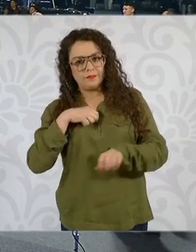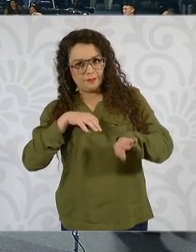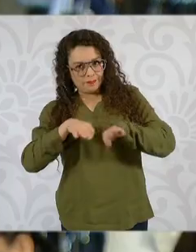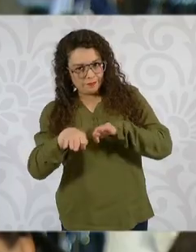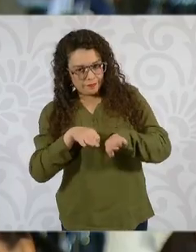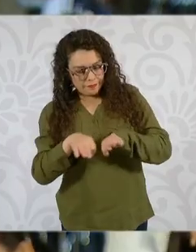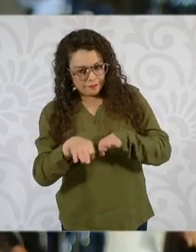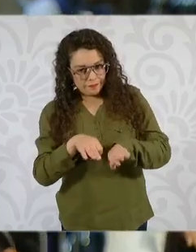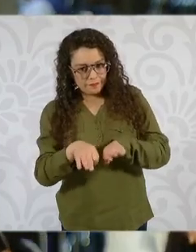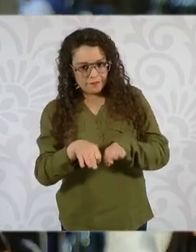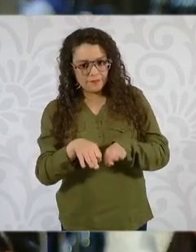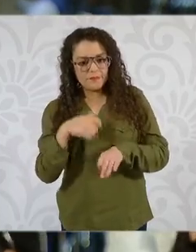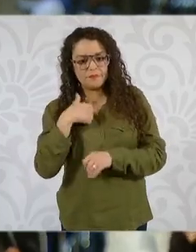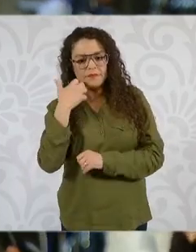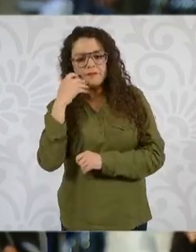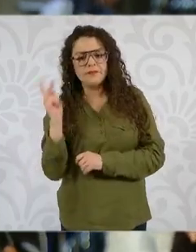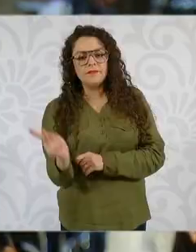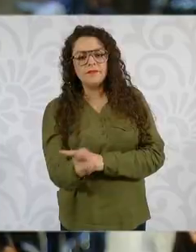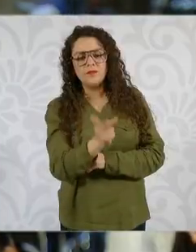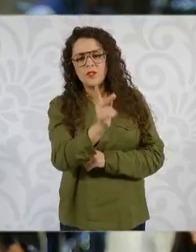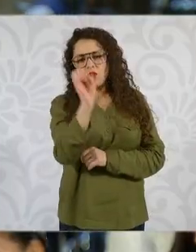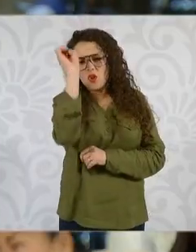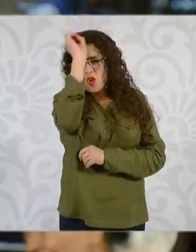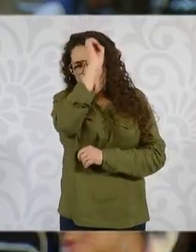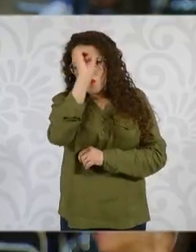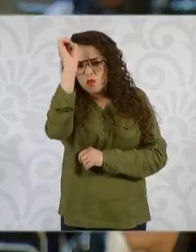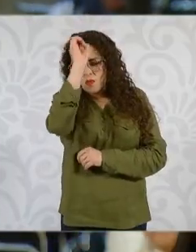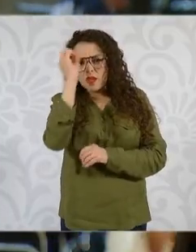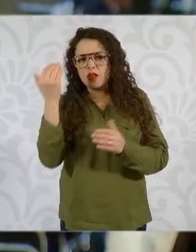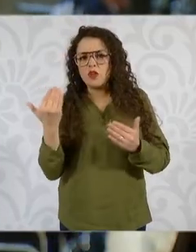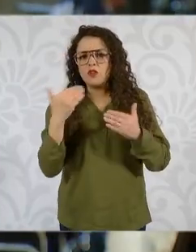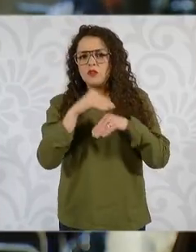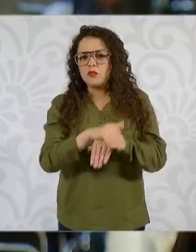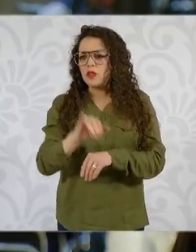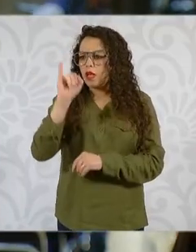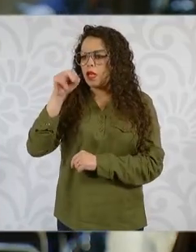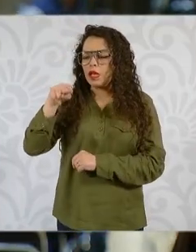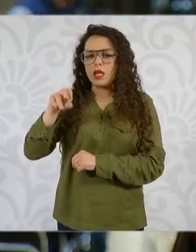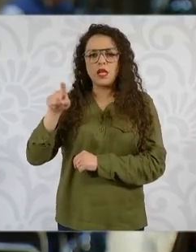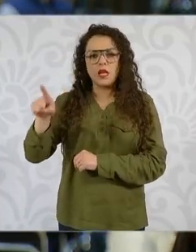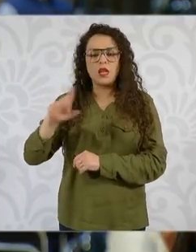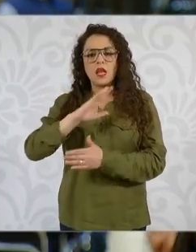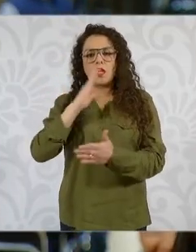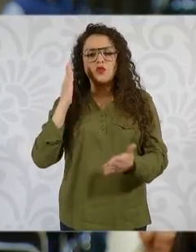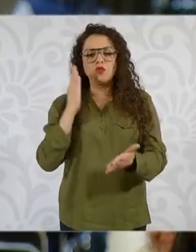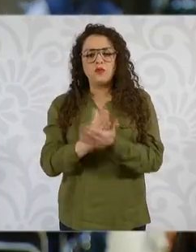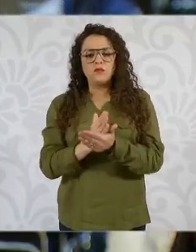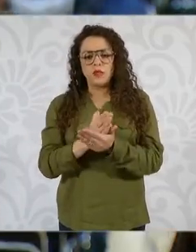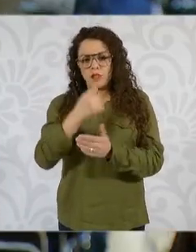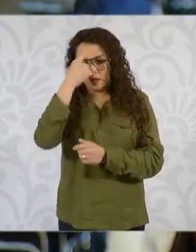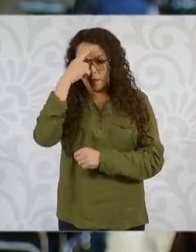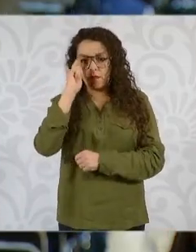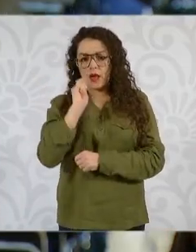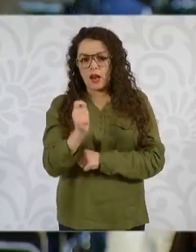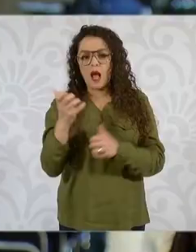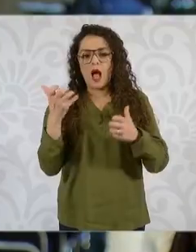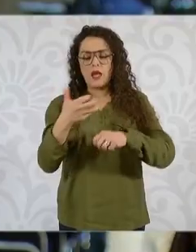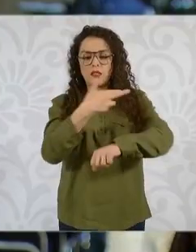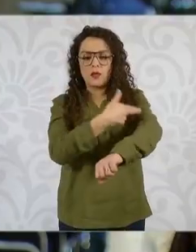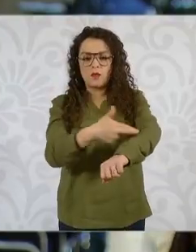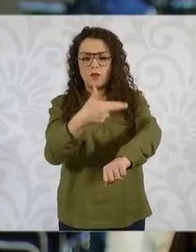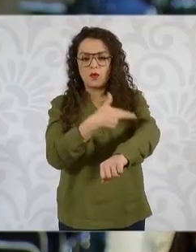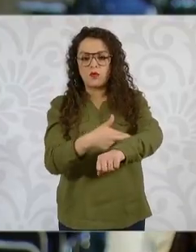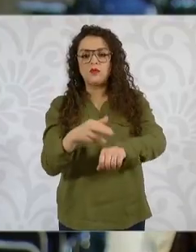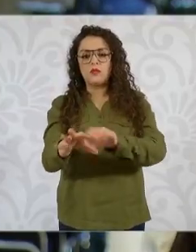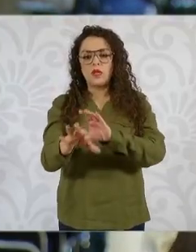preguntarle su opinión y su postura respecto a la suspensión en el INE de la elección de jueces bueno el proceso para elegir a jueces magistrados y